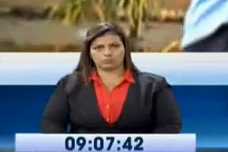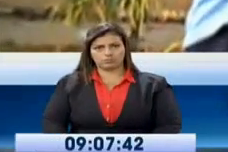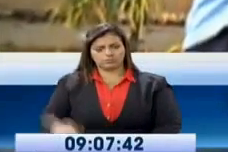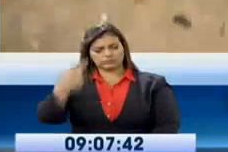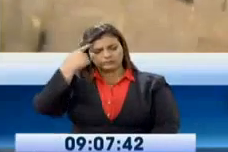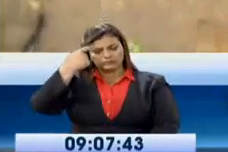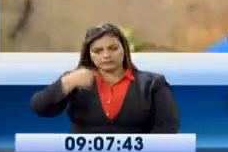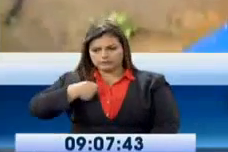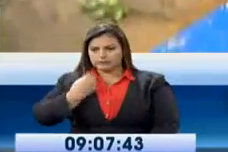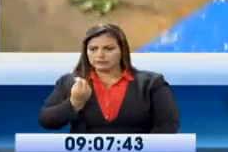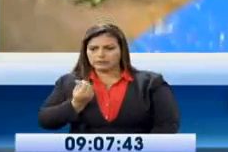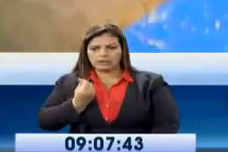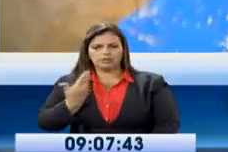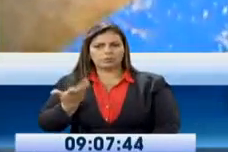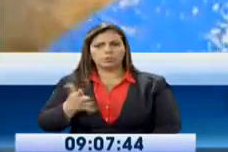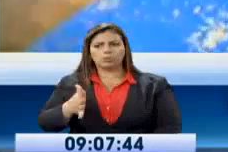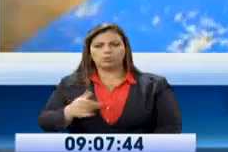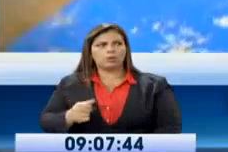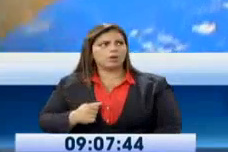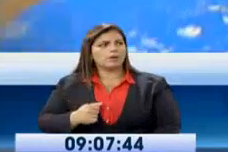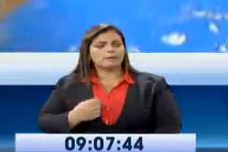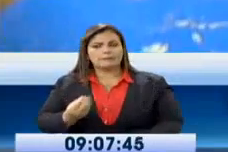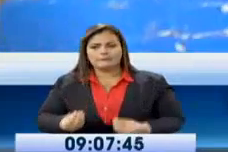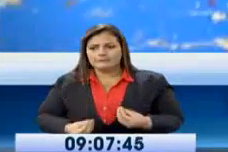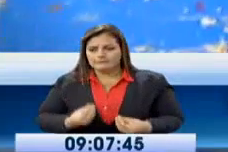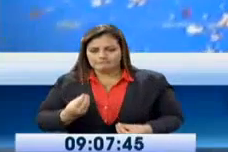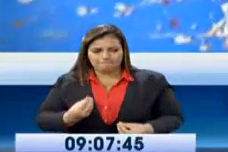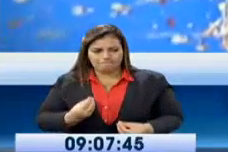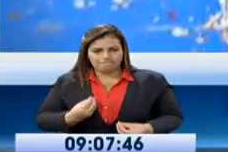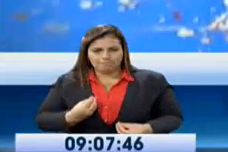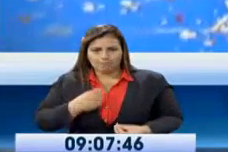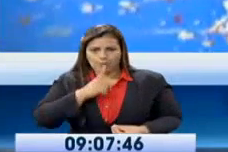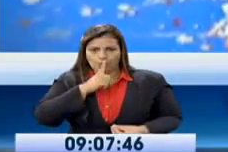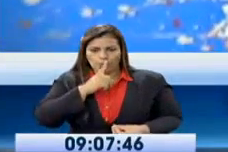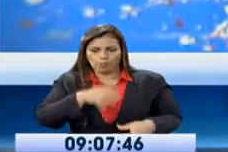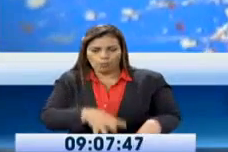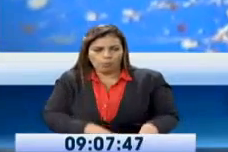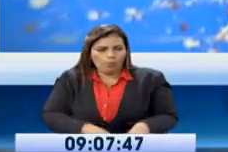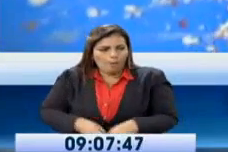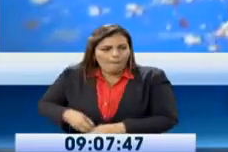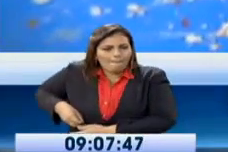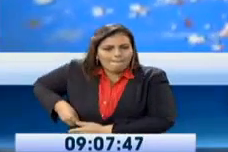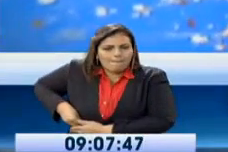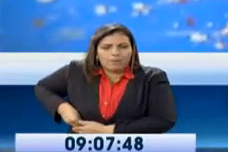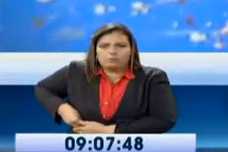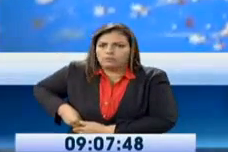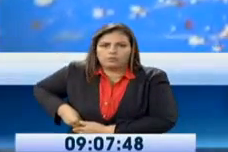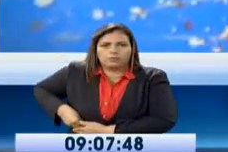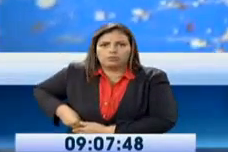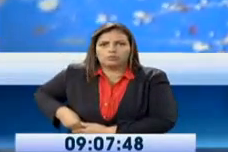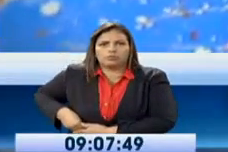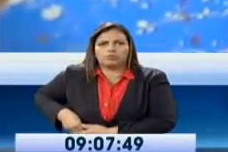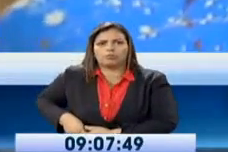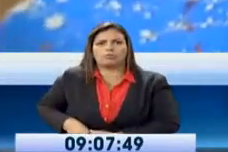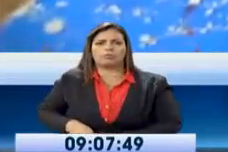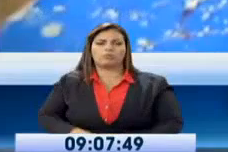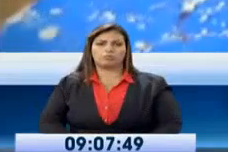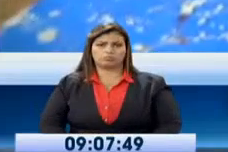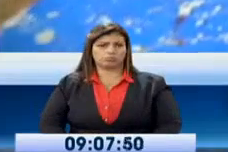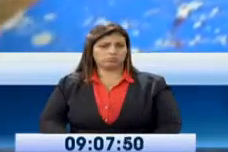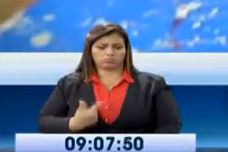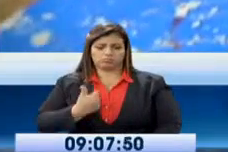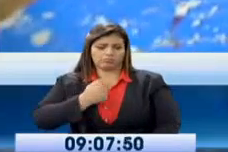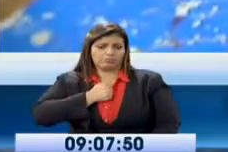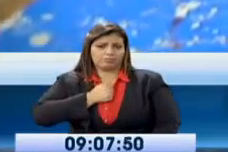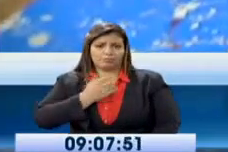dólares encontrados. Pero esa plata no es mía, yo no me la he ganado. Cuando yo sudo algo, lucho por algo,